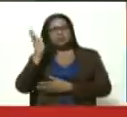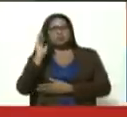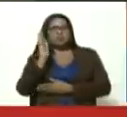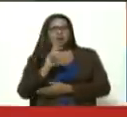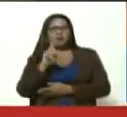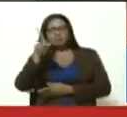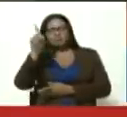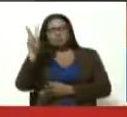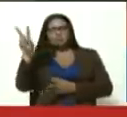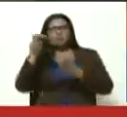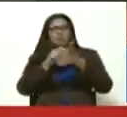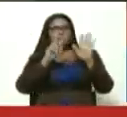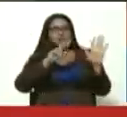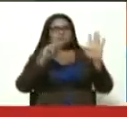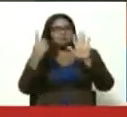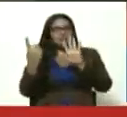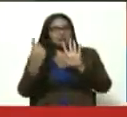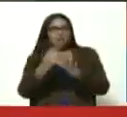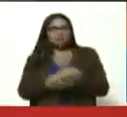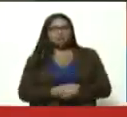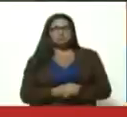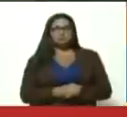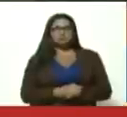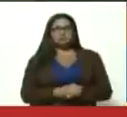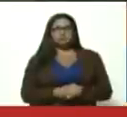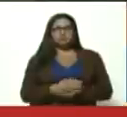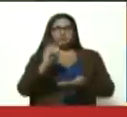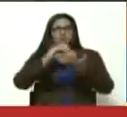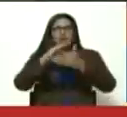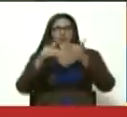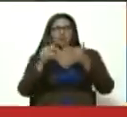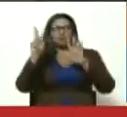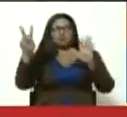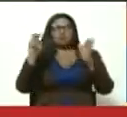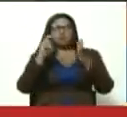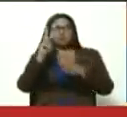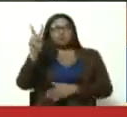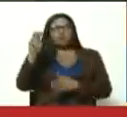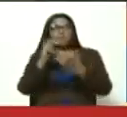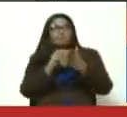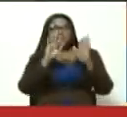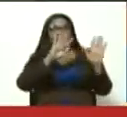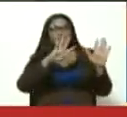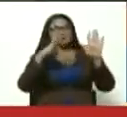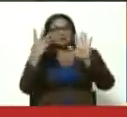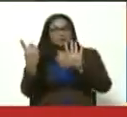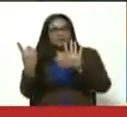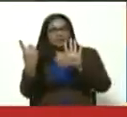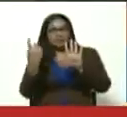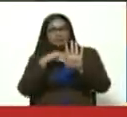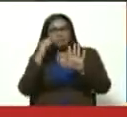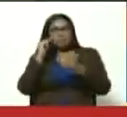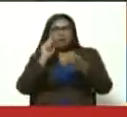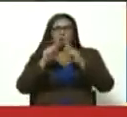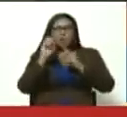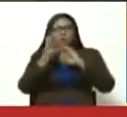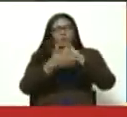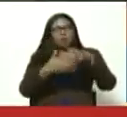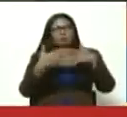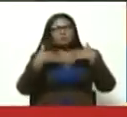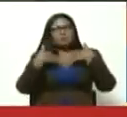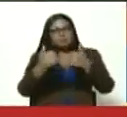2016 cuando se instaló en el 2016 venía de algunos problemas de